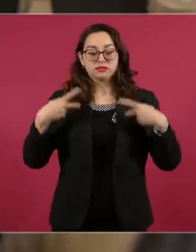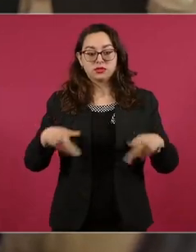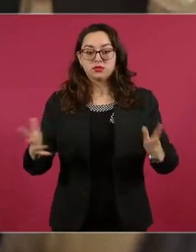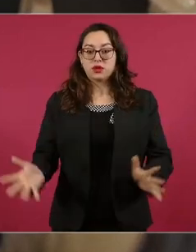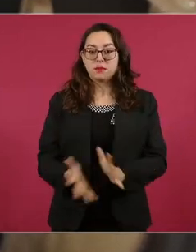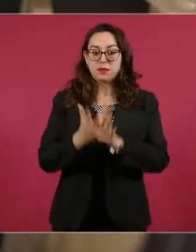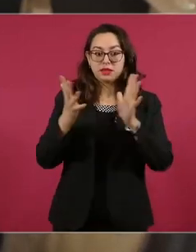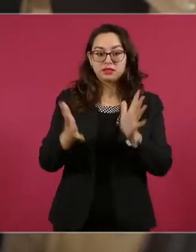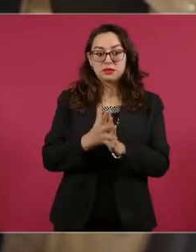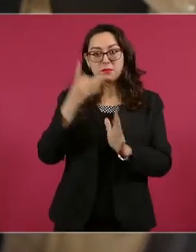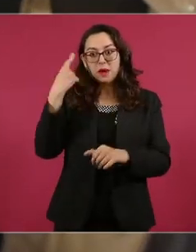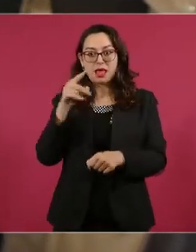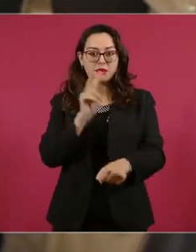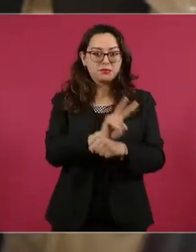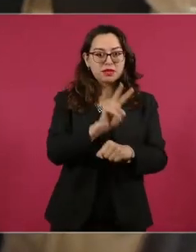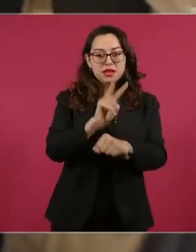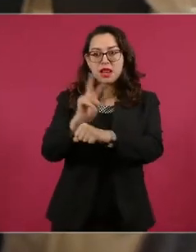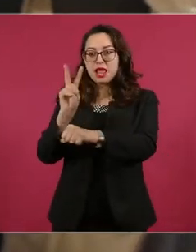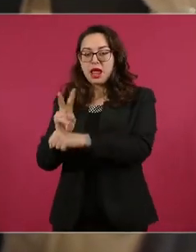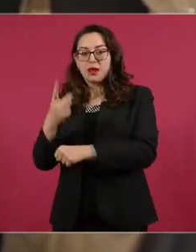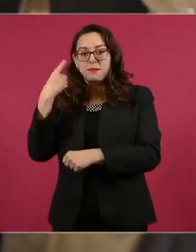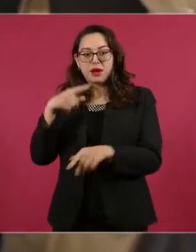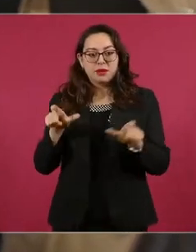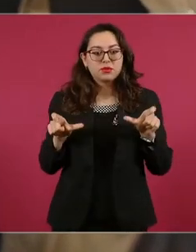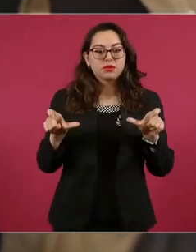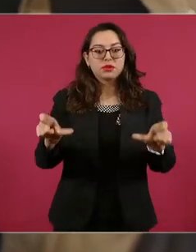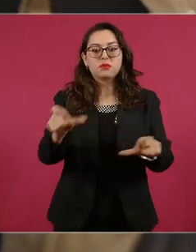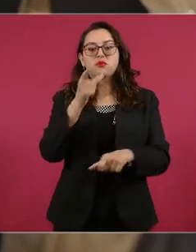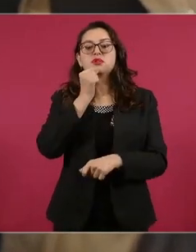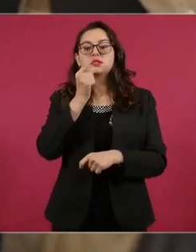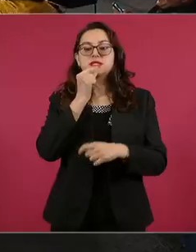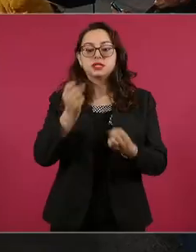participar custodiando este proceso. Sí,